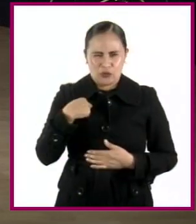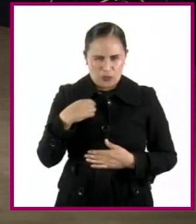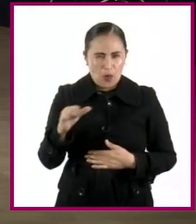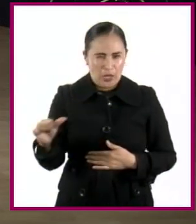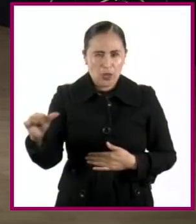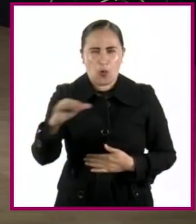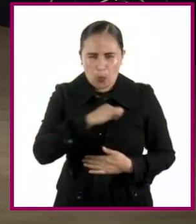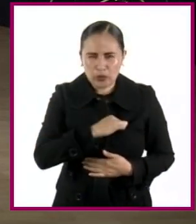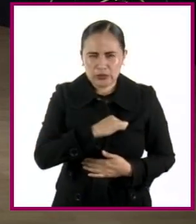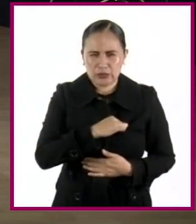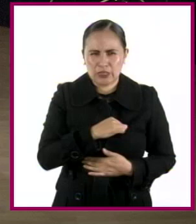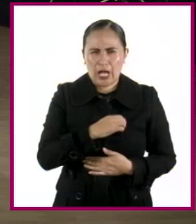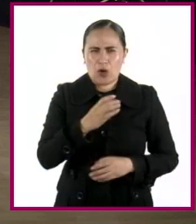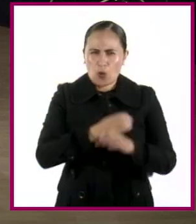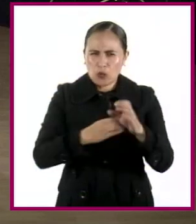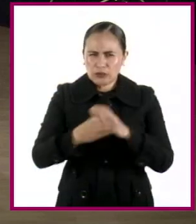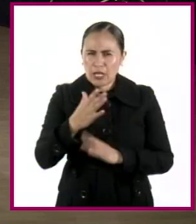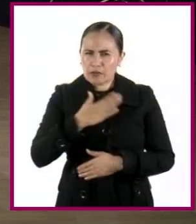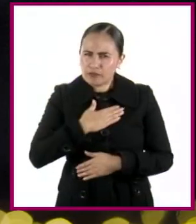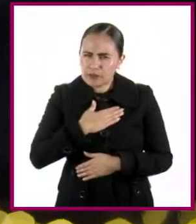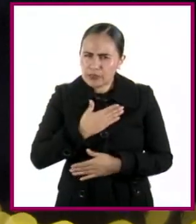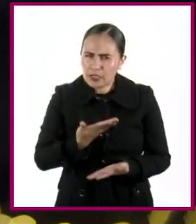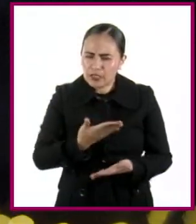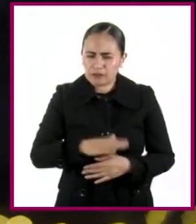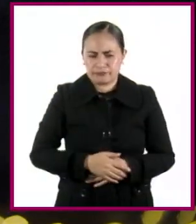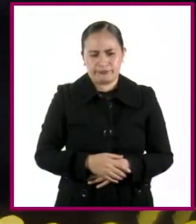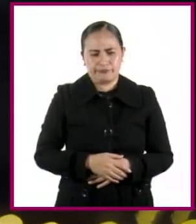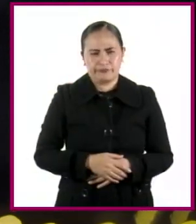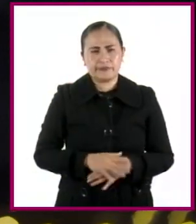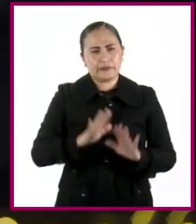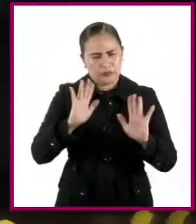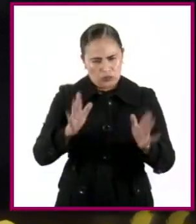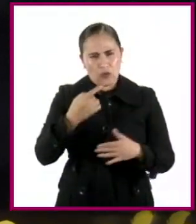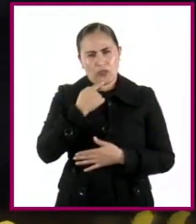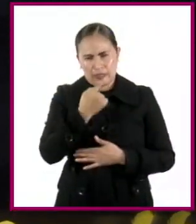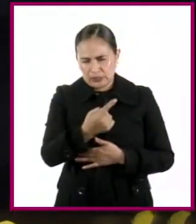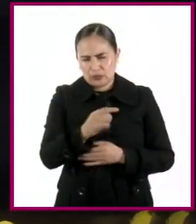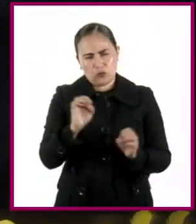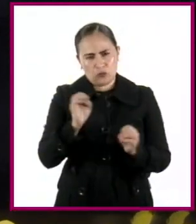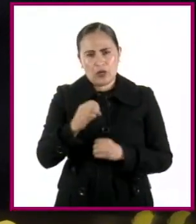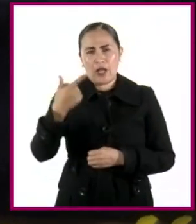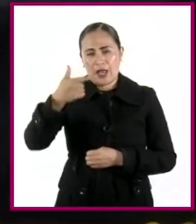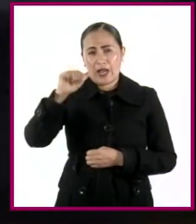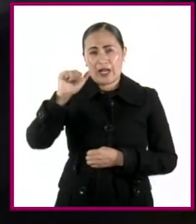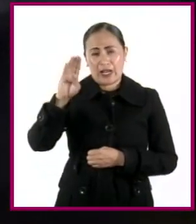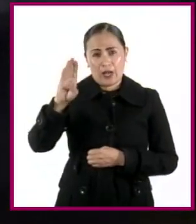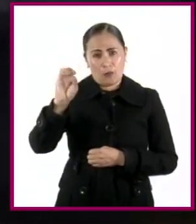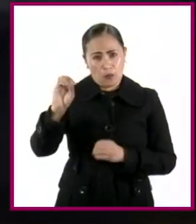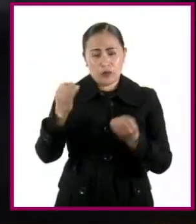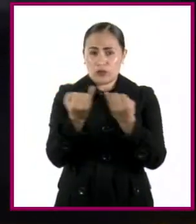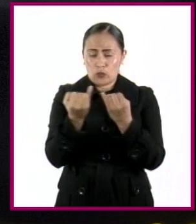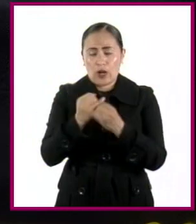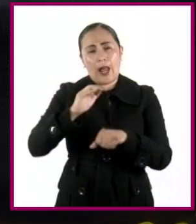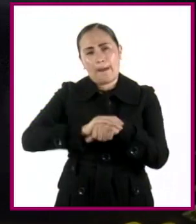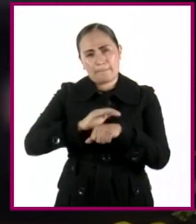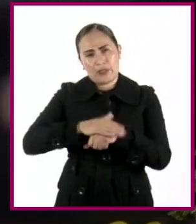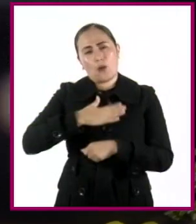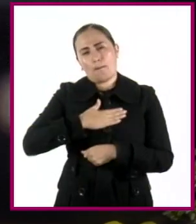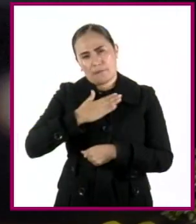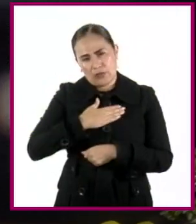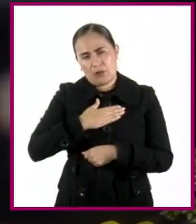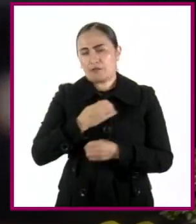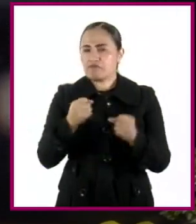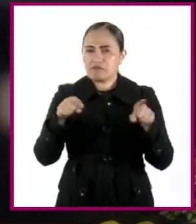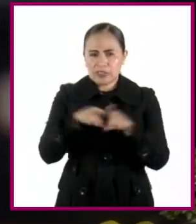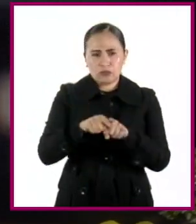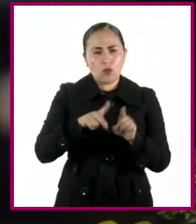mis cosas, ¿eh? A ver, no había querido decir nada, pero ¿qué crees? Gabo también es mi amigo. Y también me